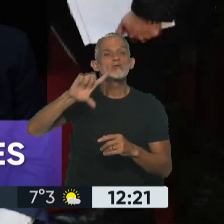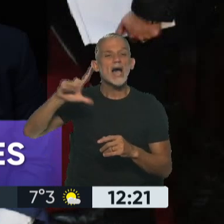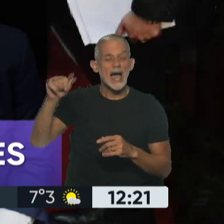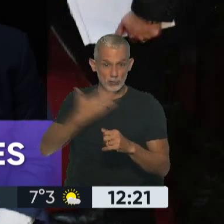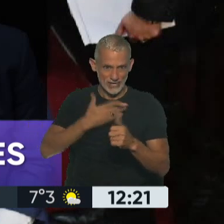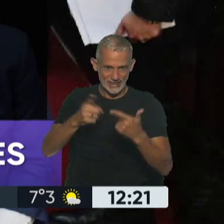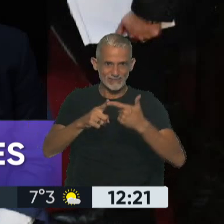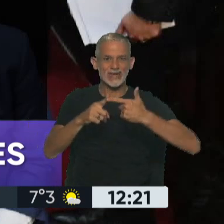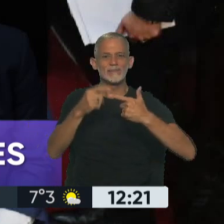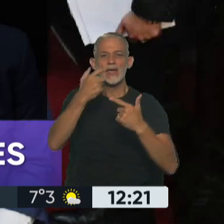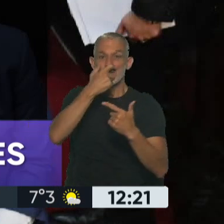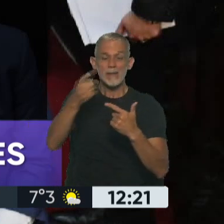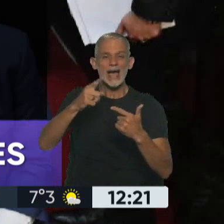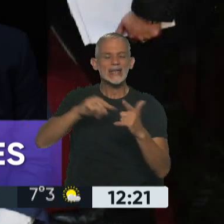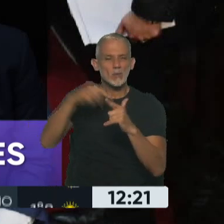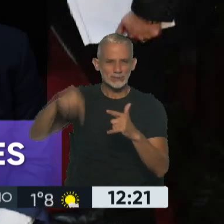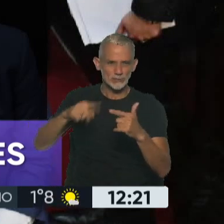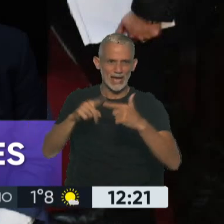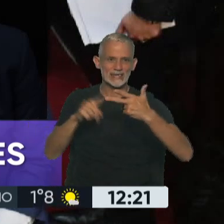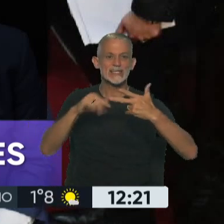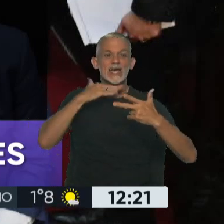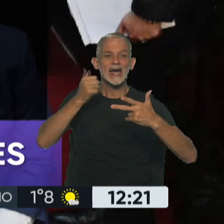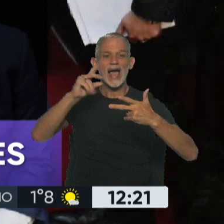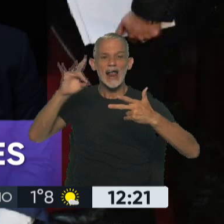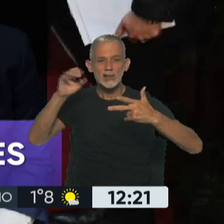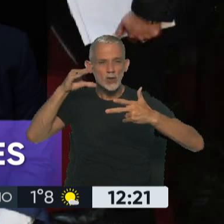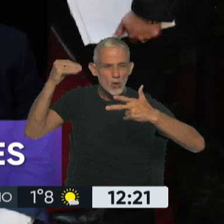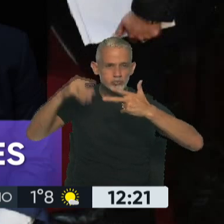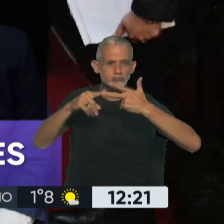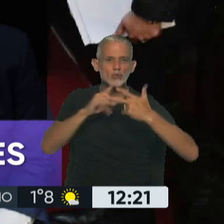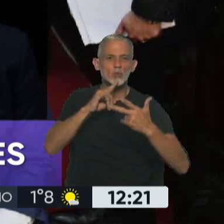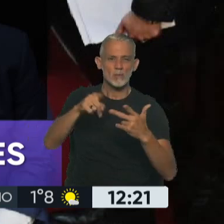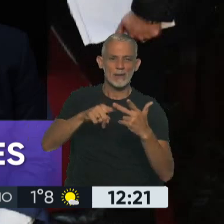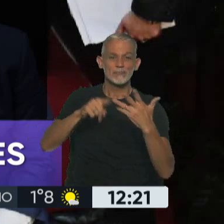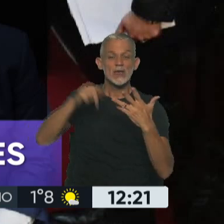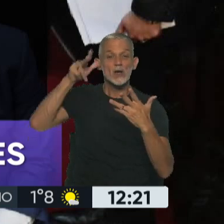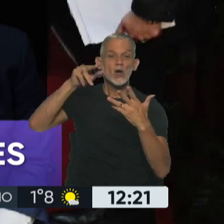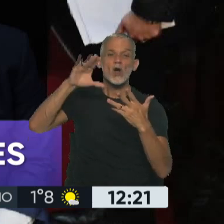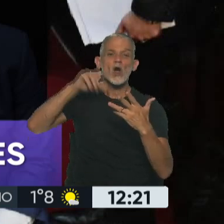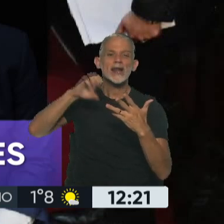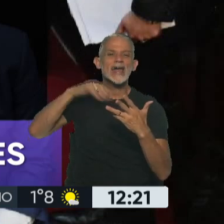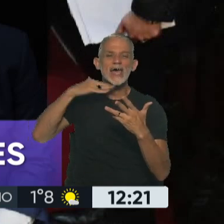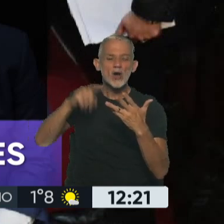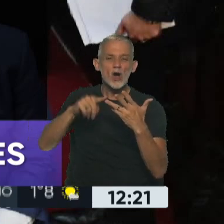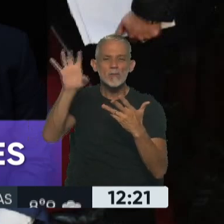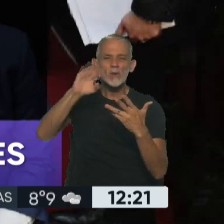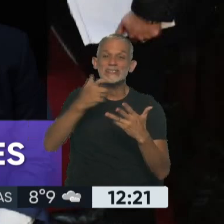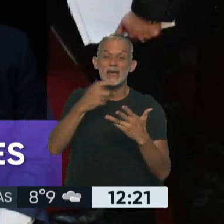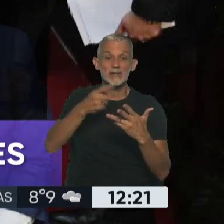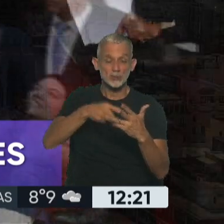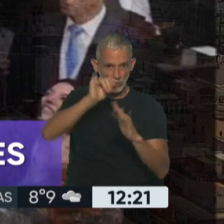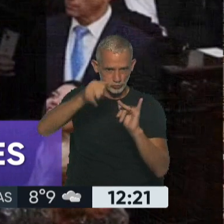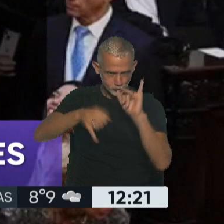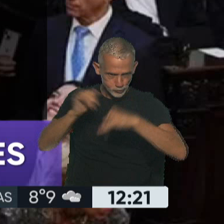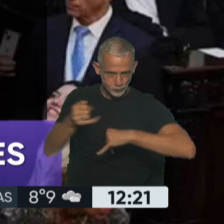Santa Fe, Jorge Macri de la ciudad de Buenos Aires, Osvaldo Jaldo de Tucumán, Alfredo Cornejo de la provincia de Mendoza.